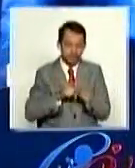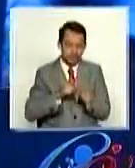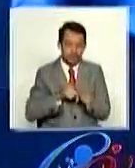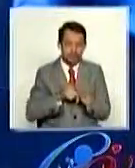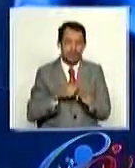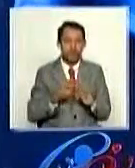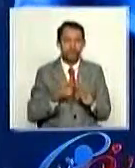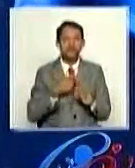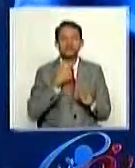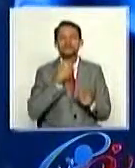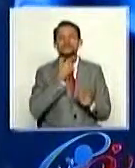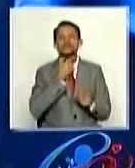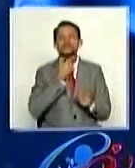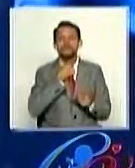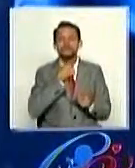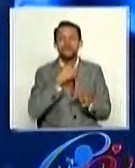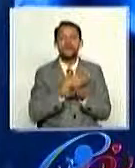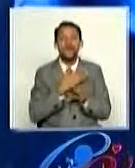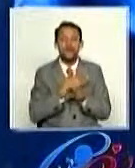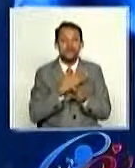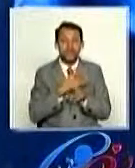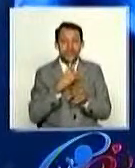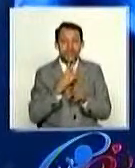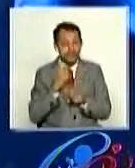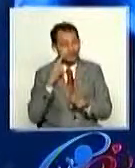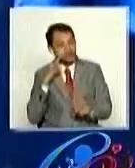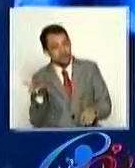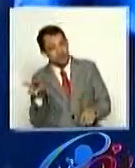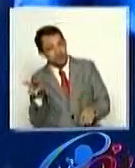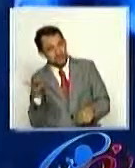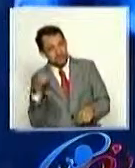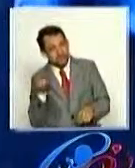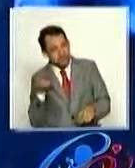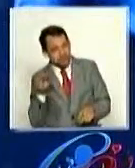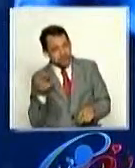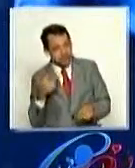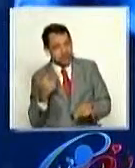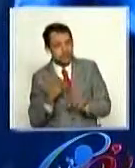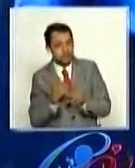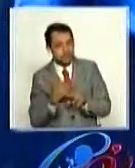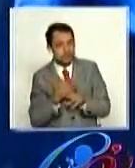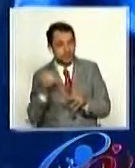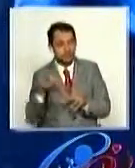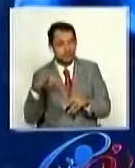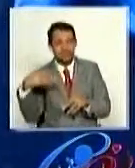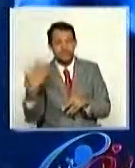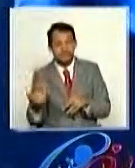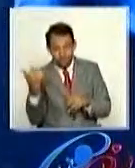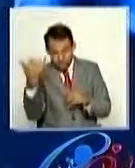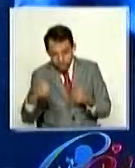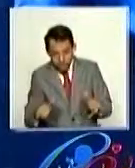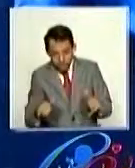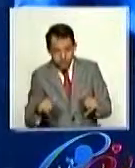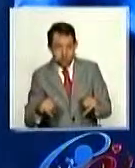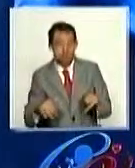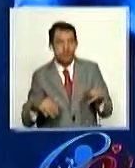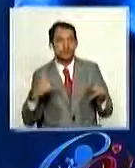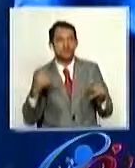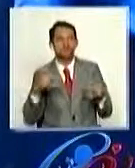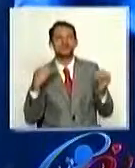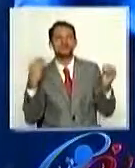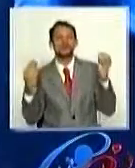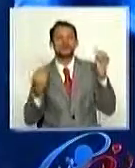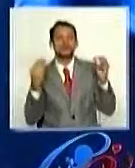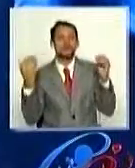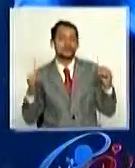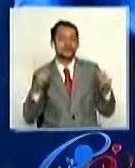del cuello que si ustedes observaron el programa, después se concluyó afortunadamente que era